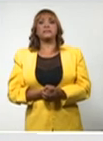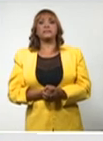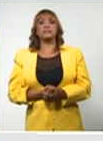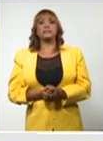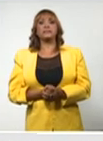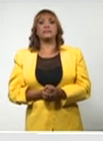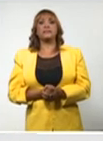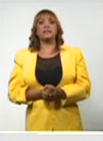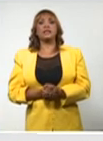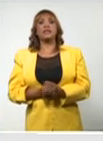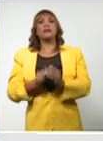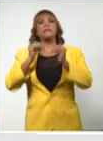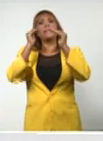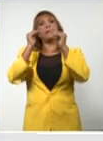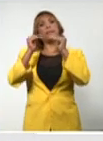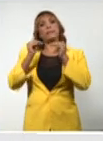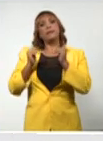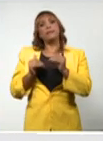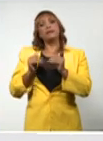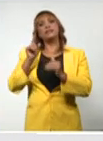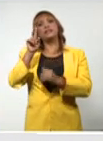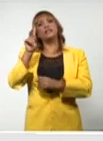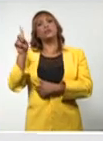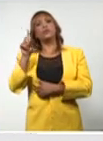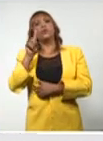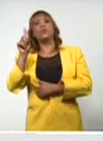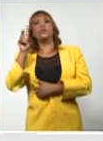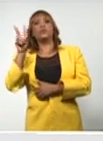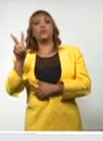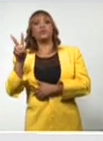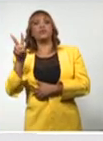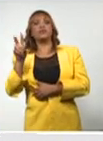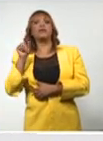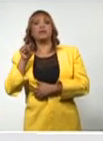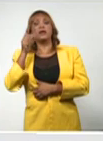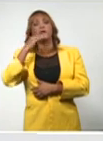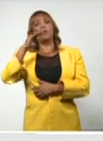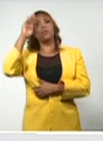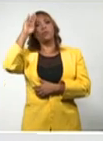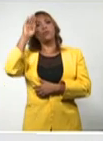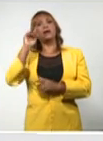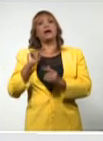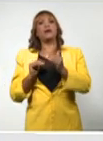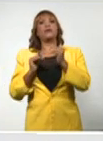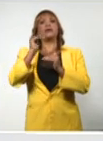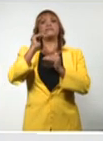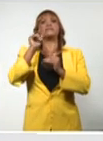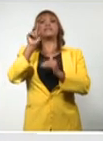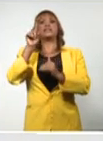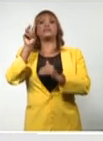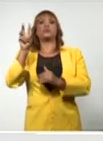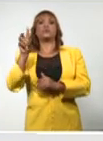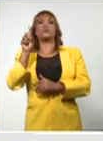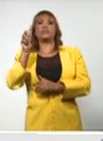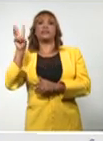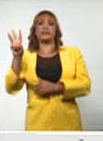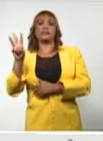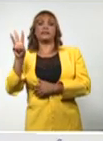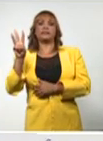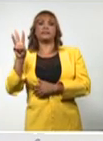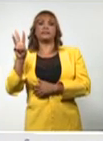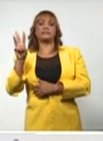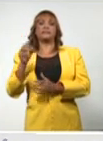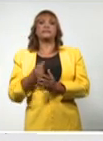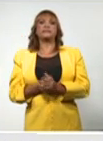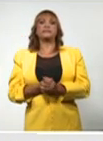ocupó la posición 112 y hace que Cuba pase a la 113. Yo sé que